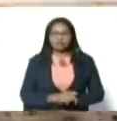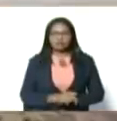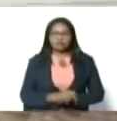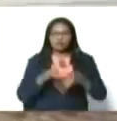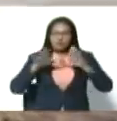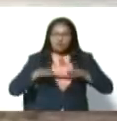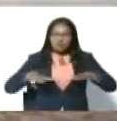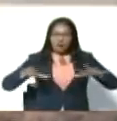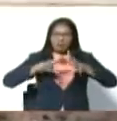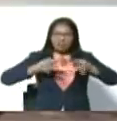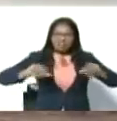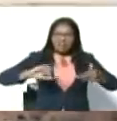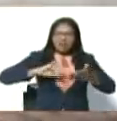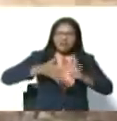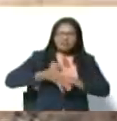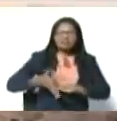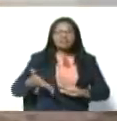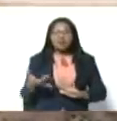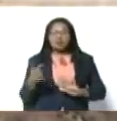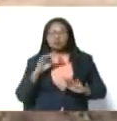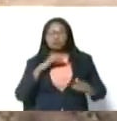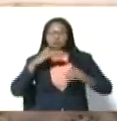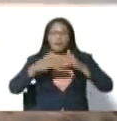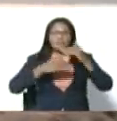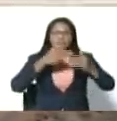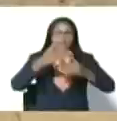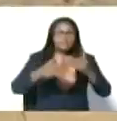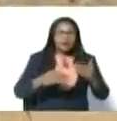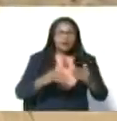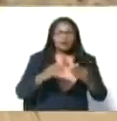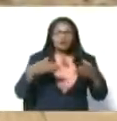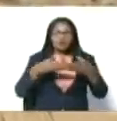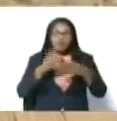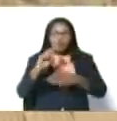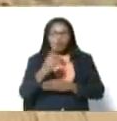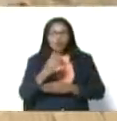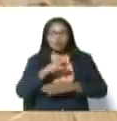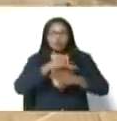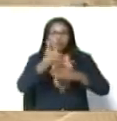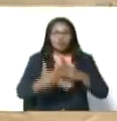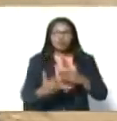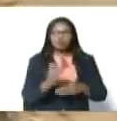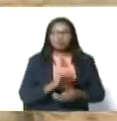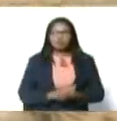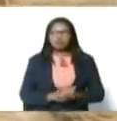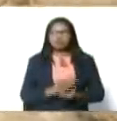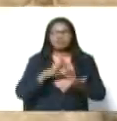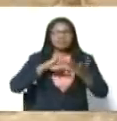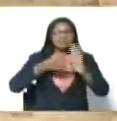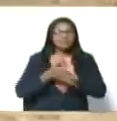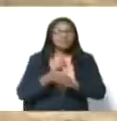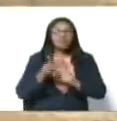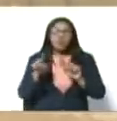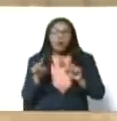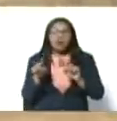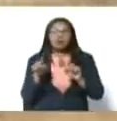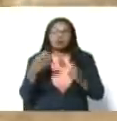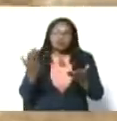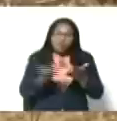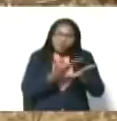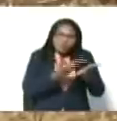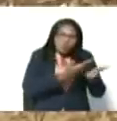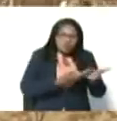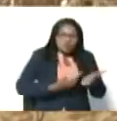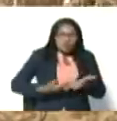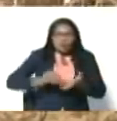terreno donde ya hemos avanzado la etapa 1 de este proyecto, que consistió en el desmalezado